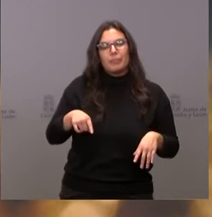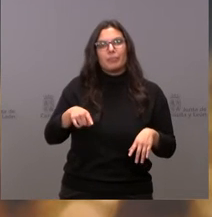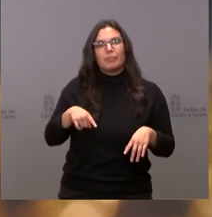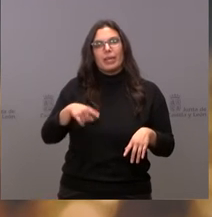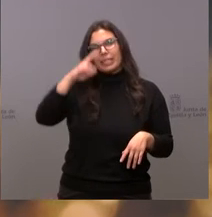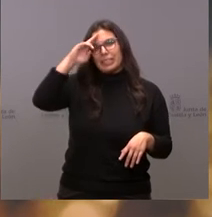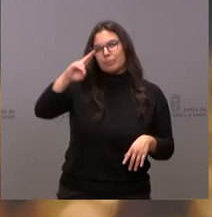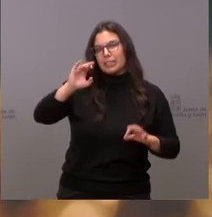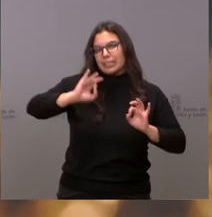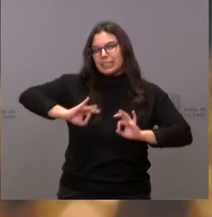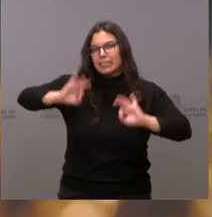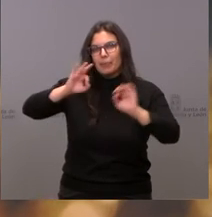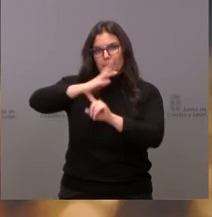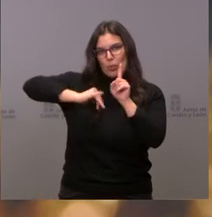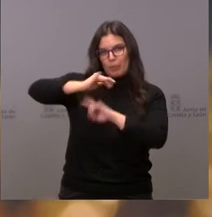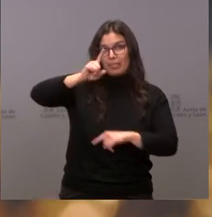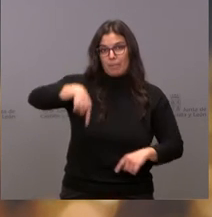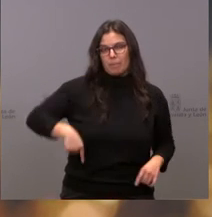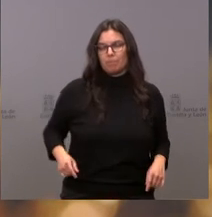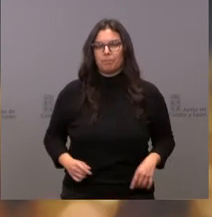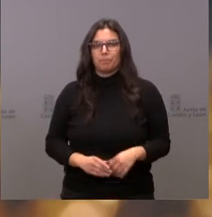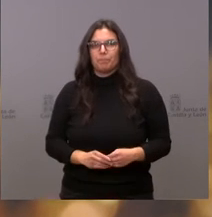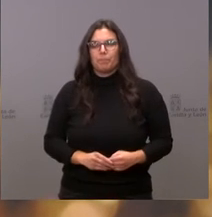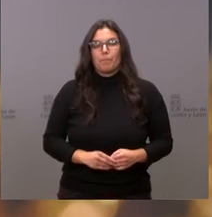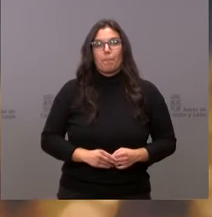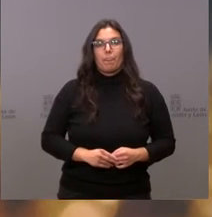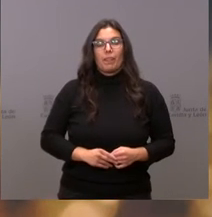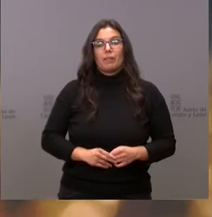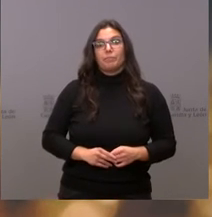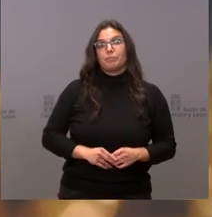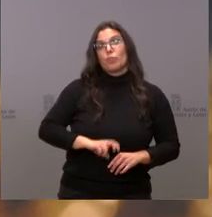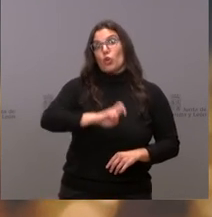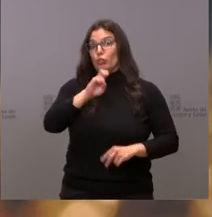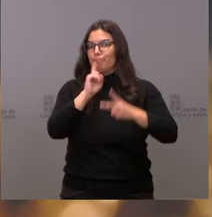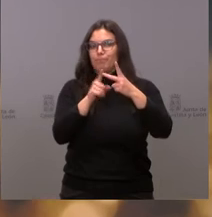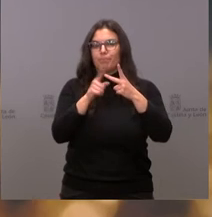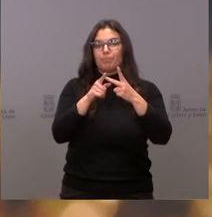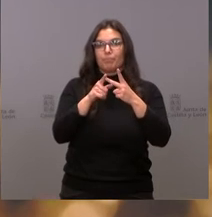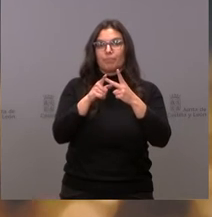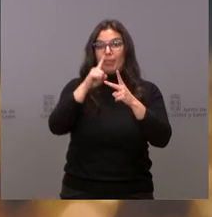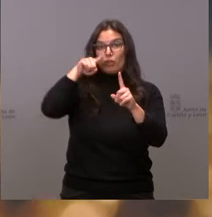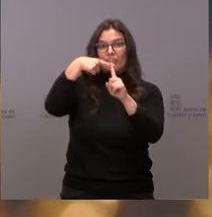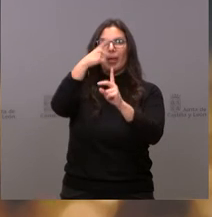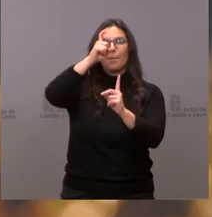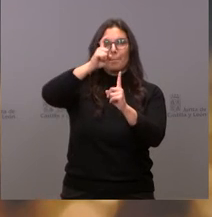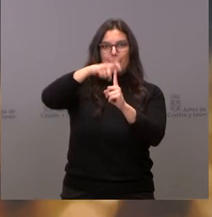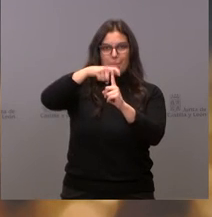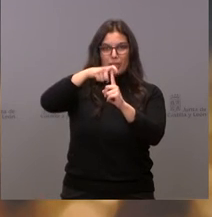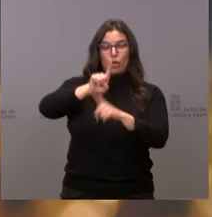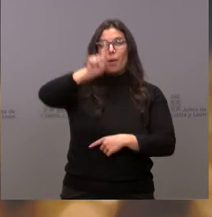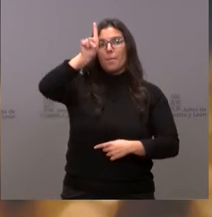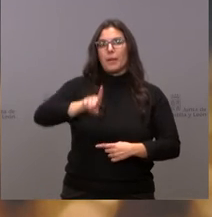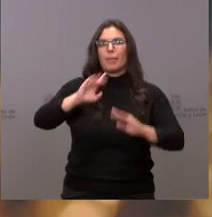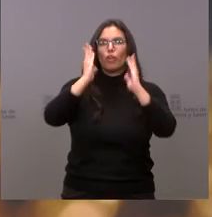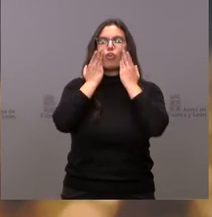respetuosos con el medio ambiente el segundo la segunda cita será en mayo con el primer congreso internacional